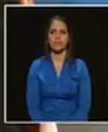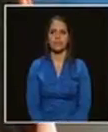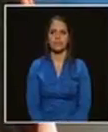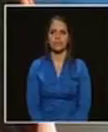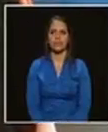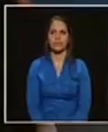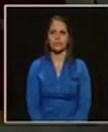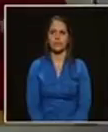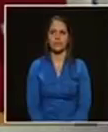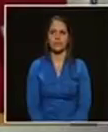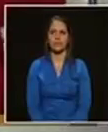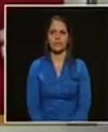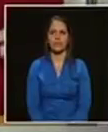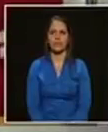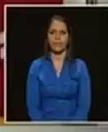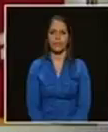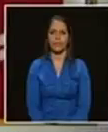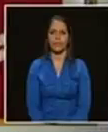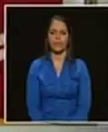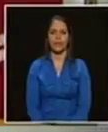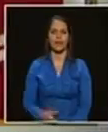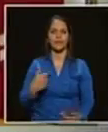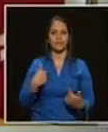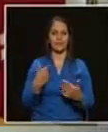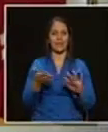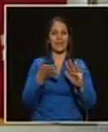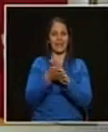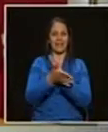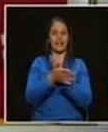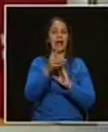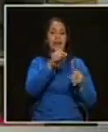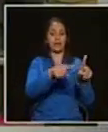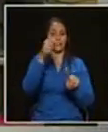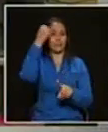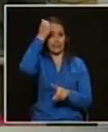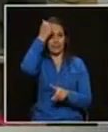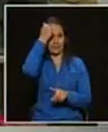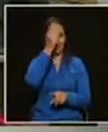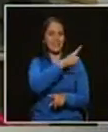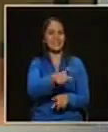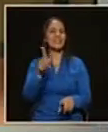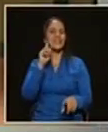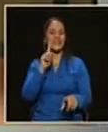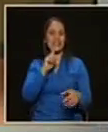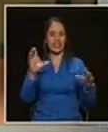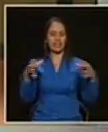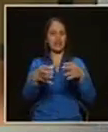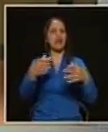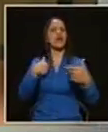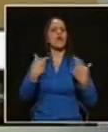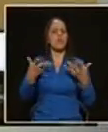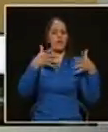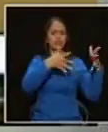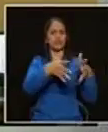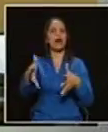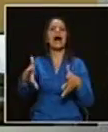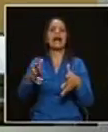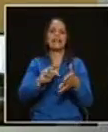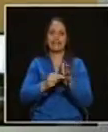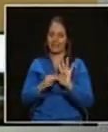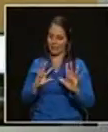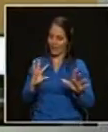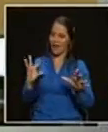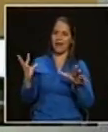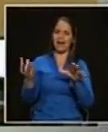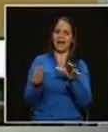discapacidad, ¿quién puede ayudar? El proceso de alfabetización de las personas sordas e hipoacústicas es una manera de inclusión, pero más allá de